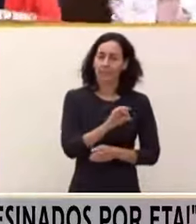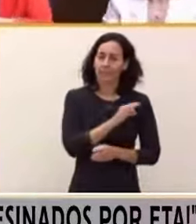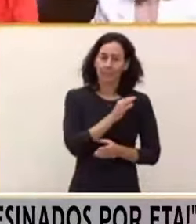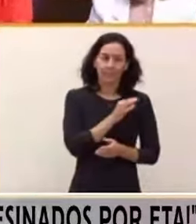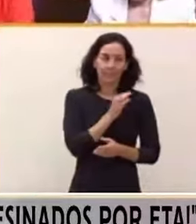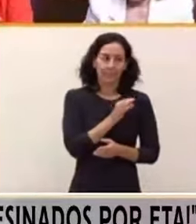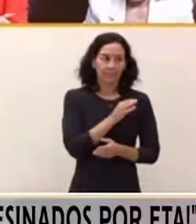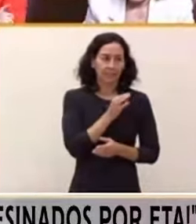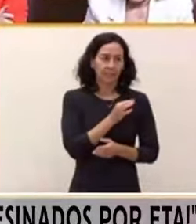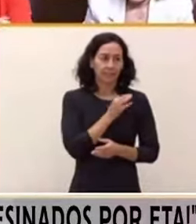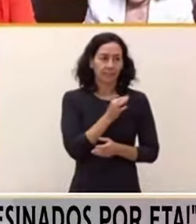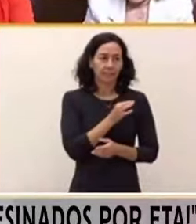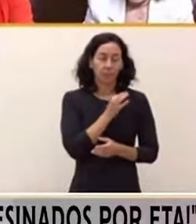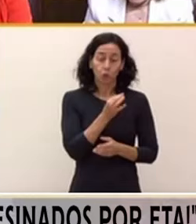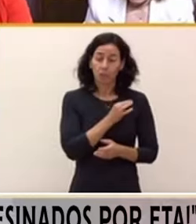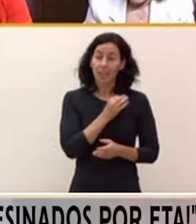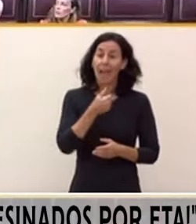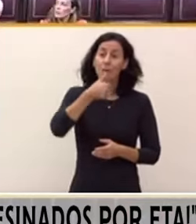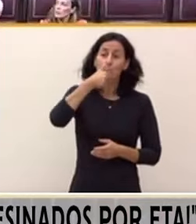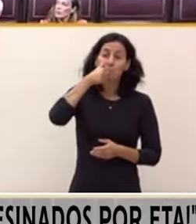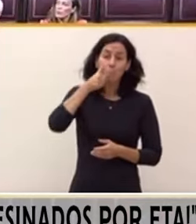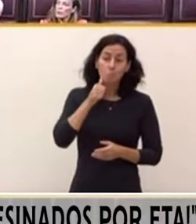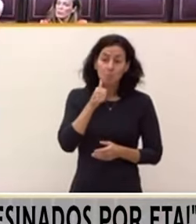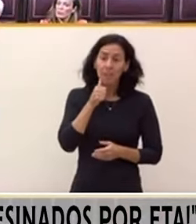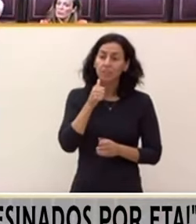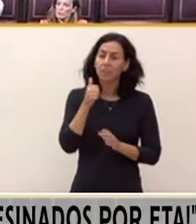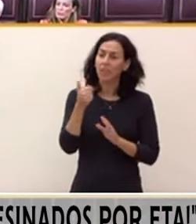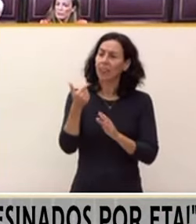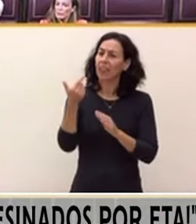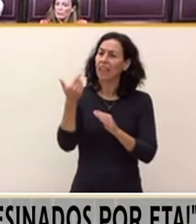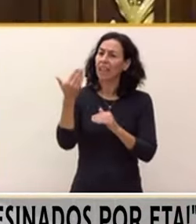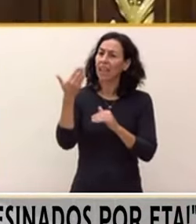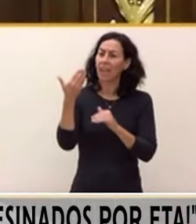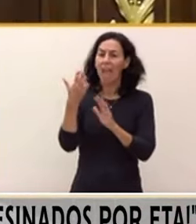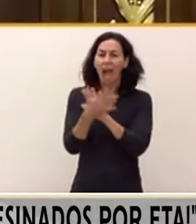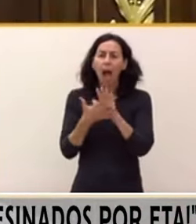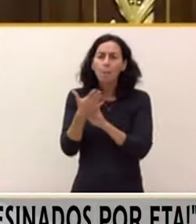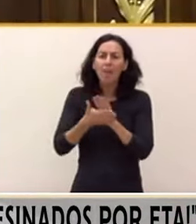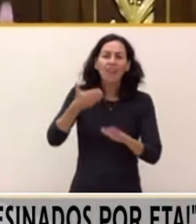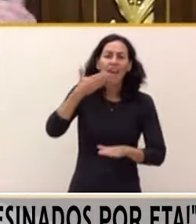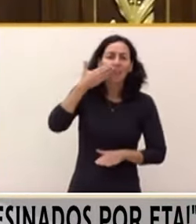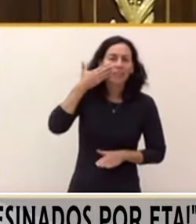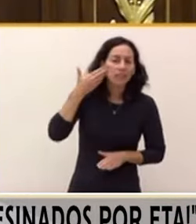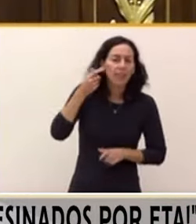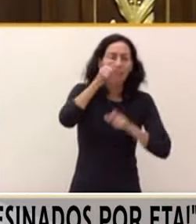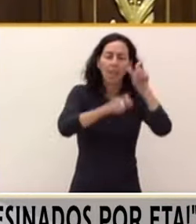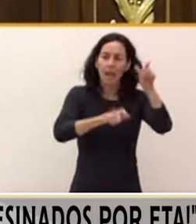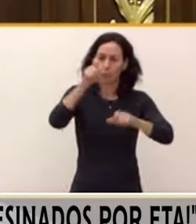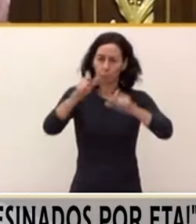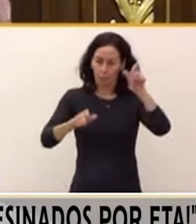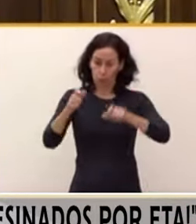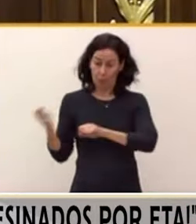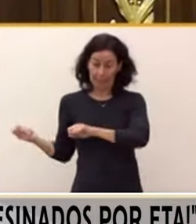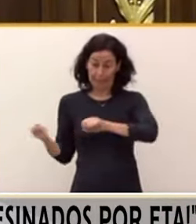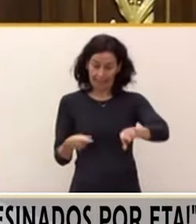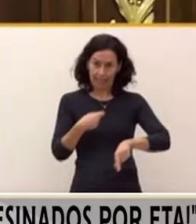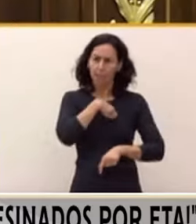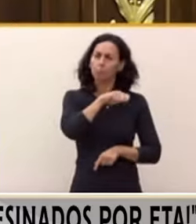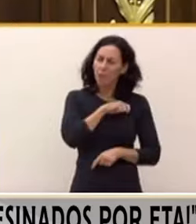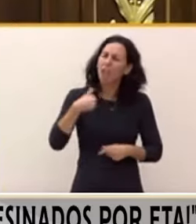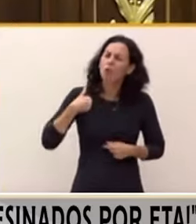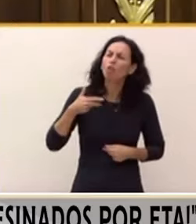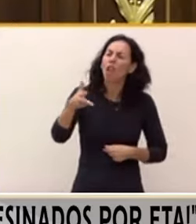de tiempo sobre la dignidad de las personas que entran en España. Yo tengo derecho a hablar de la dignidad de los